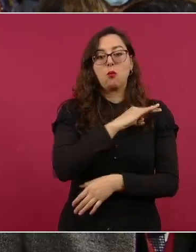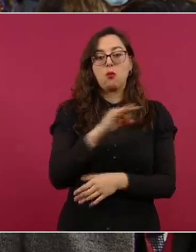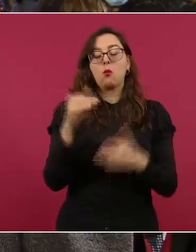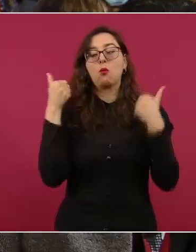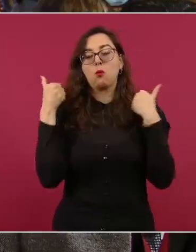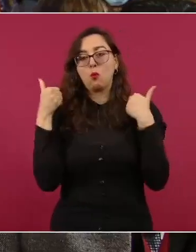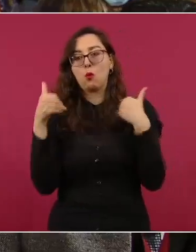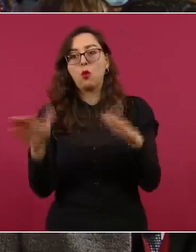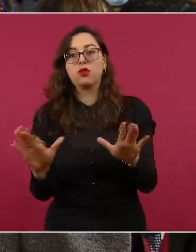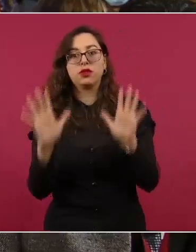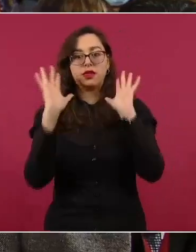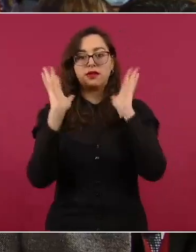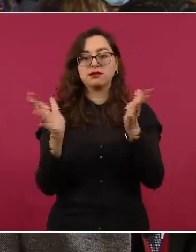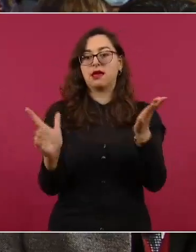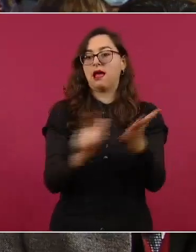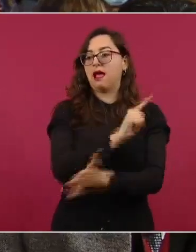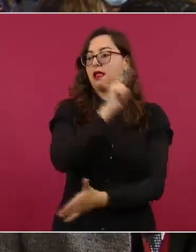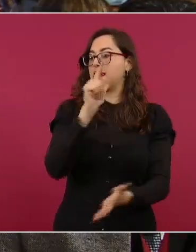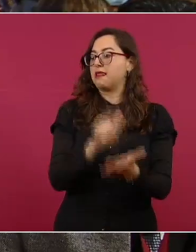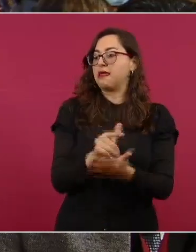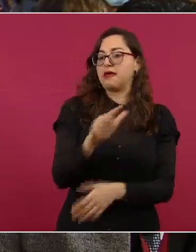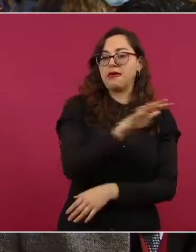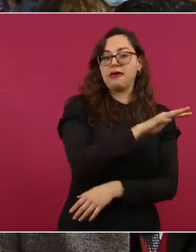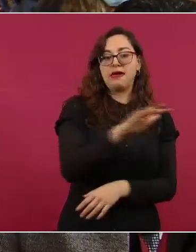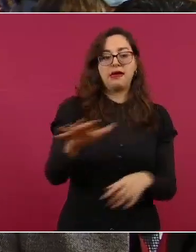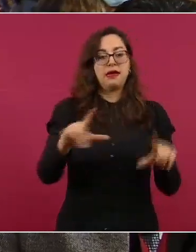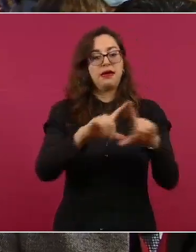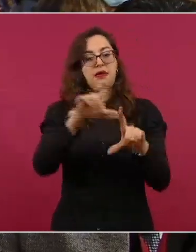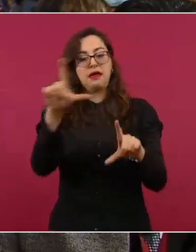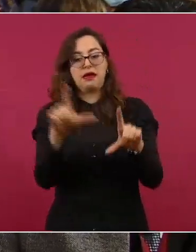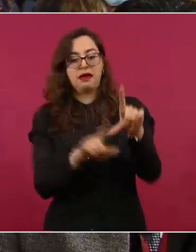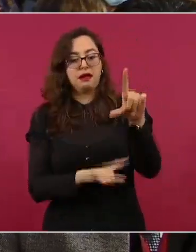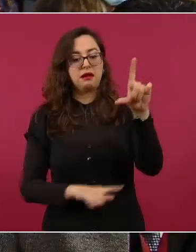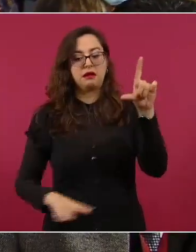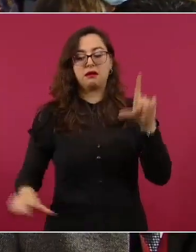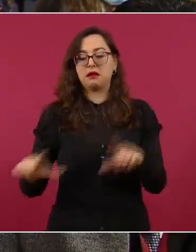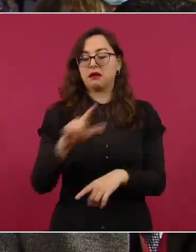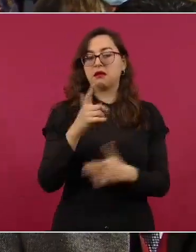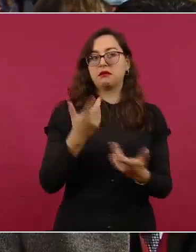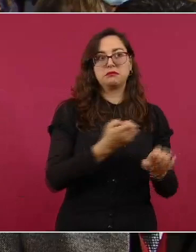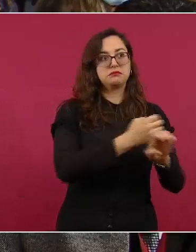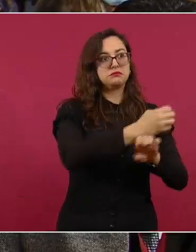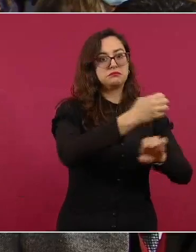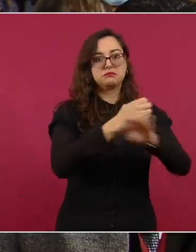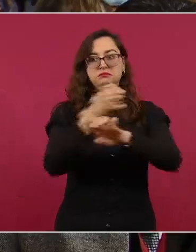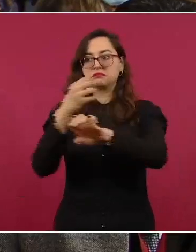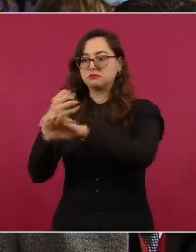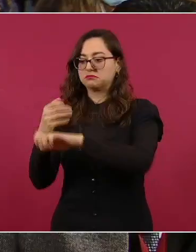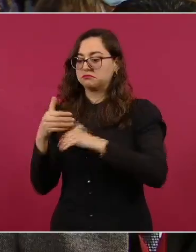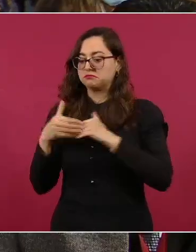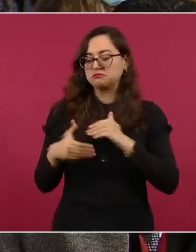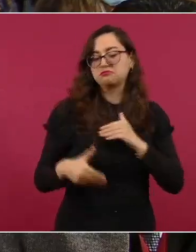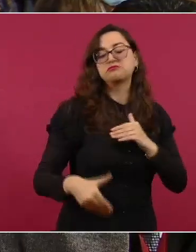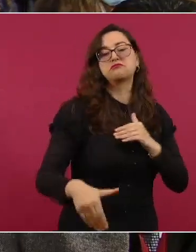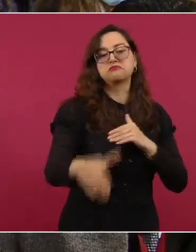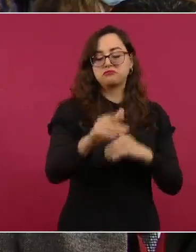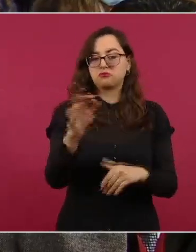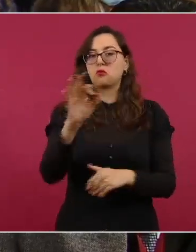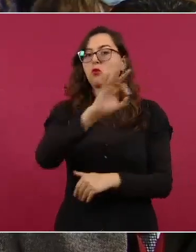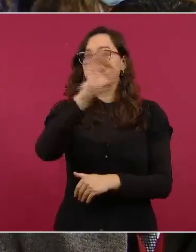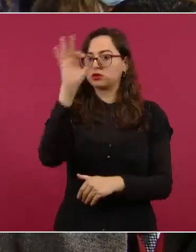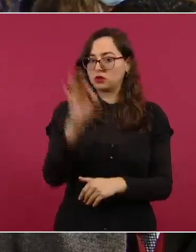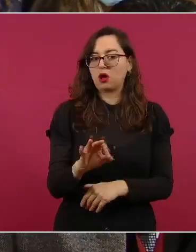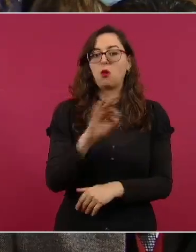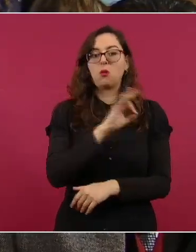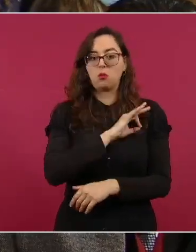más de 20 entidades federativas de extracción morenista, se contaría en el siguiente siguiente periodo legislativo con el porcentaje necesario